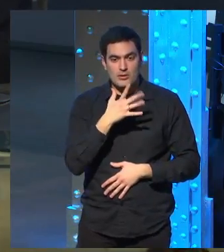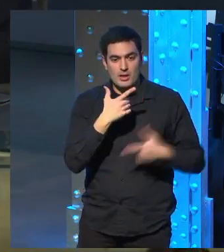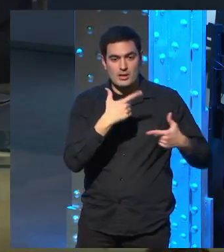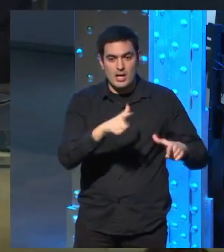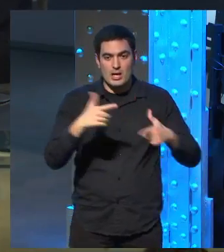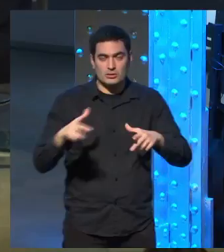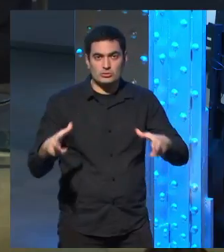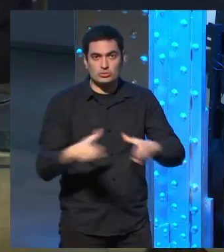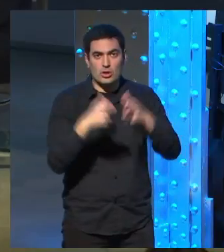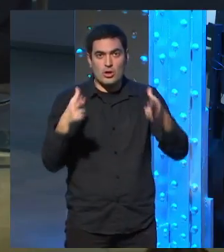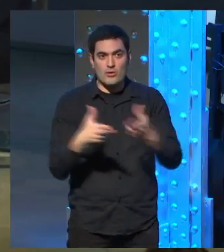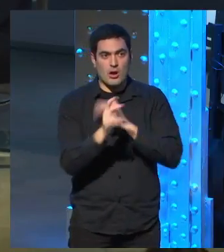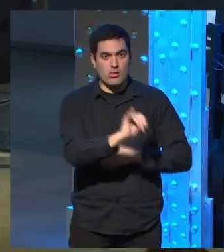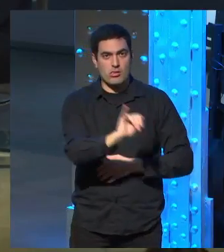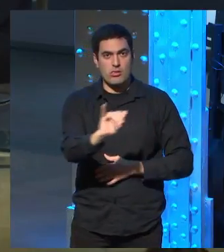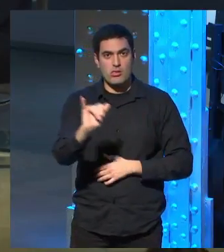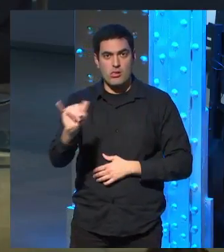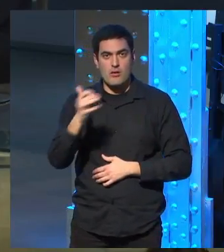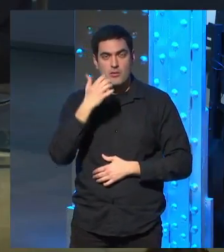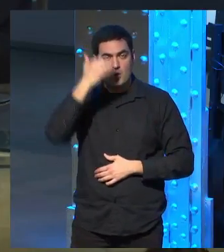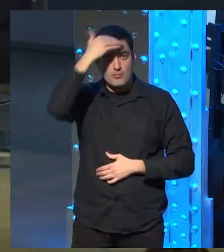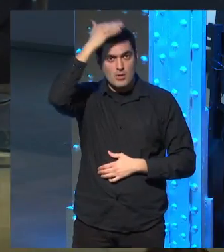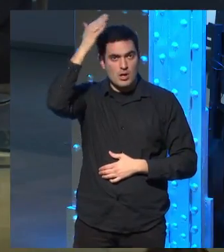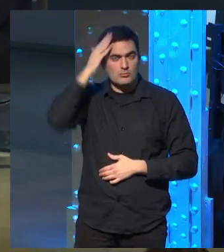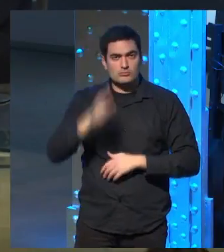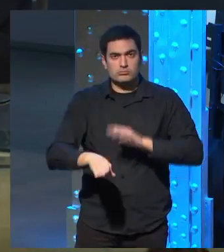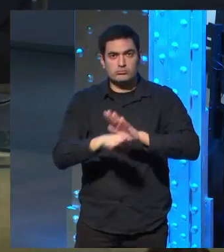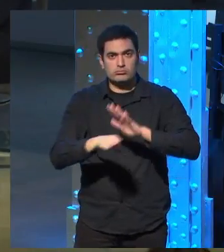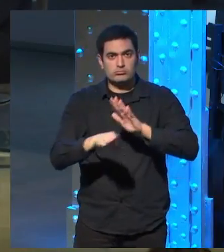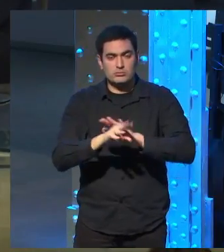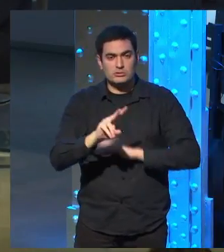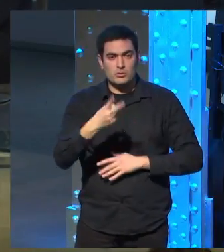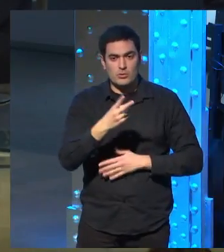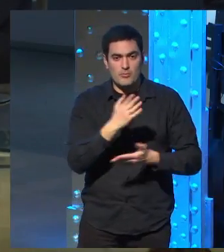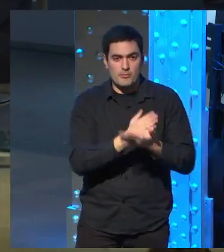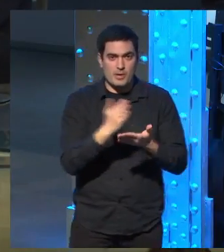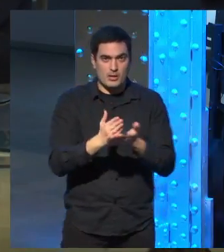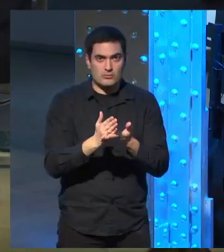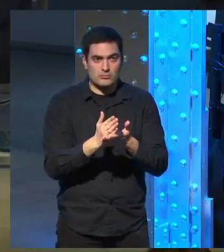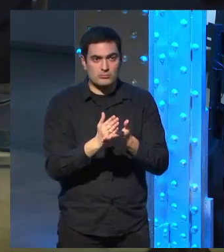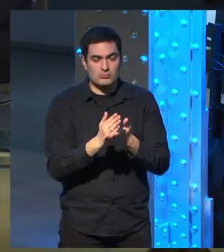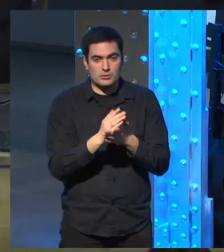social ahí, ¿verdad? Sí, completamente. Mientras que Bartók permaneció en un segundo plano muy discreto.